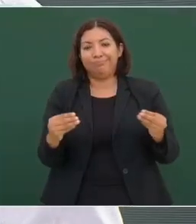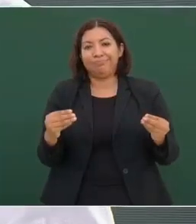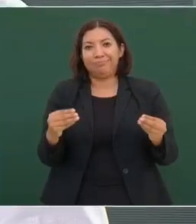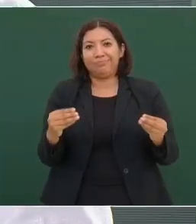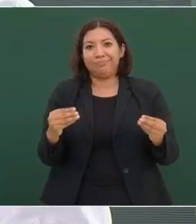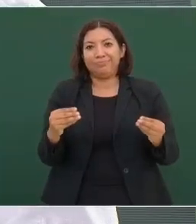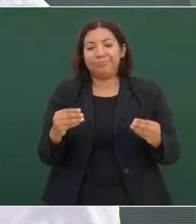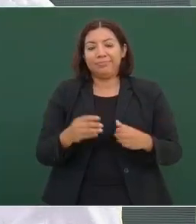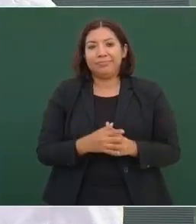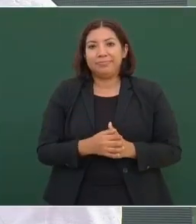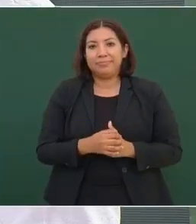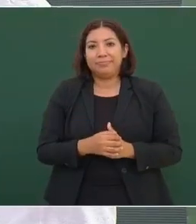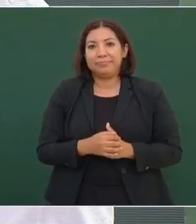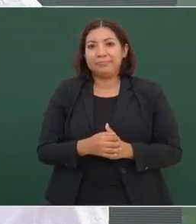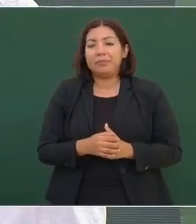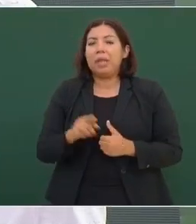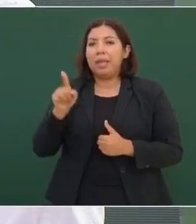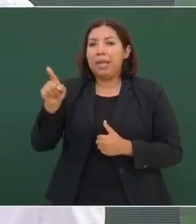pues sí tenía yo